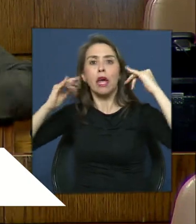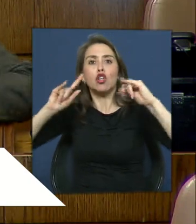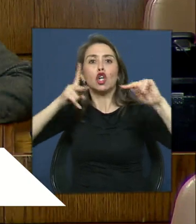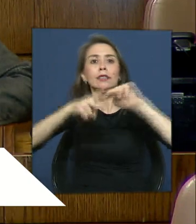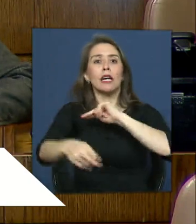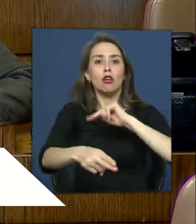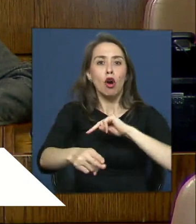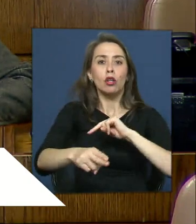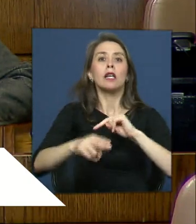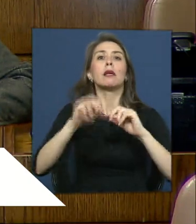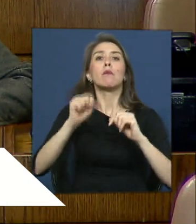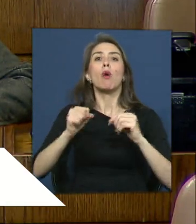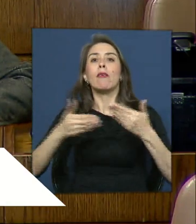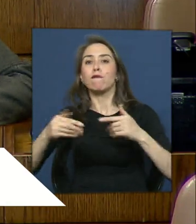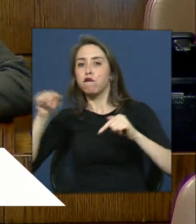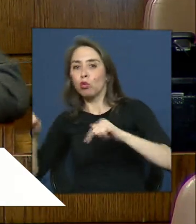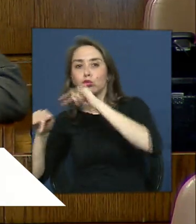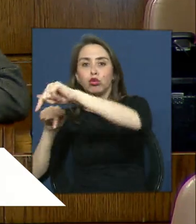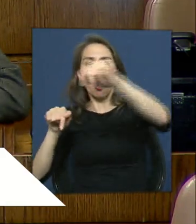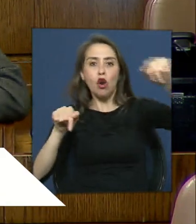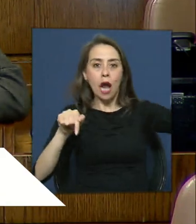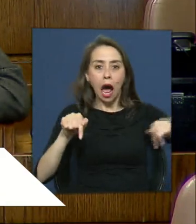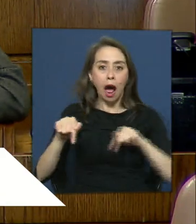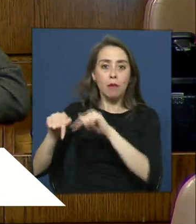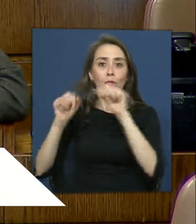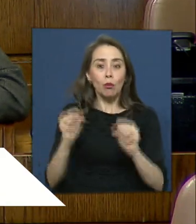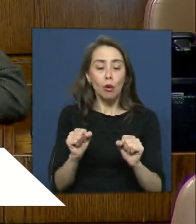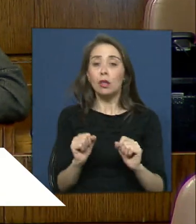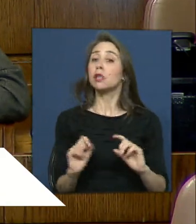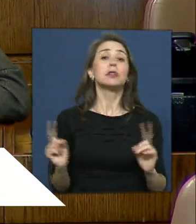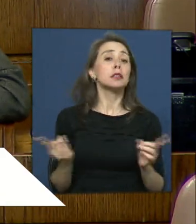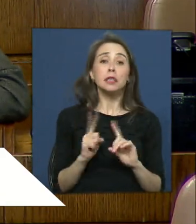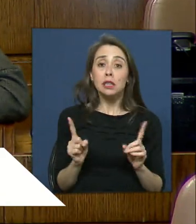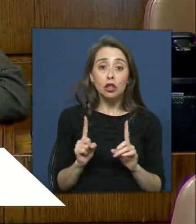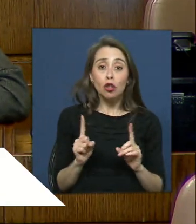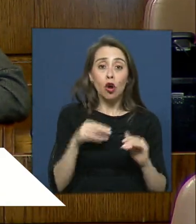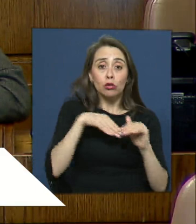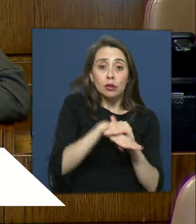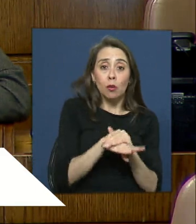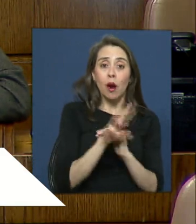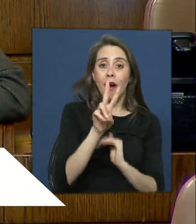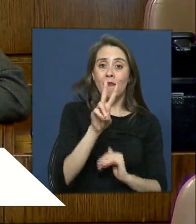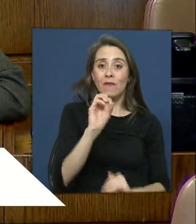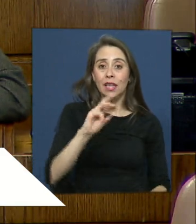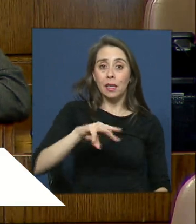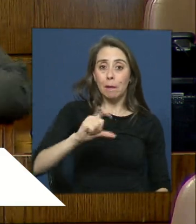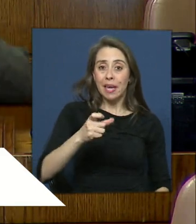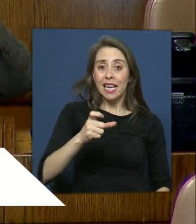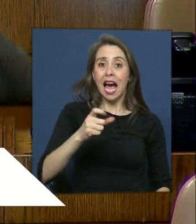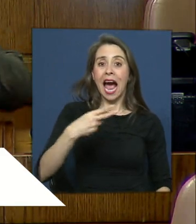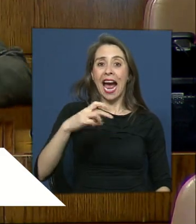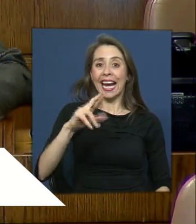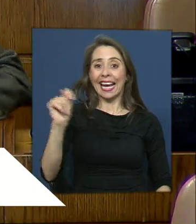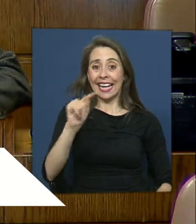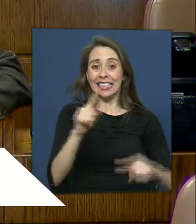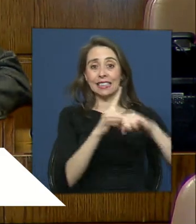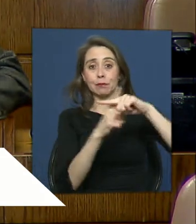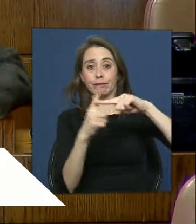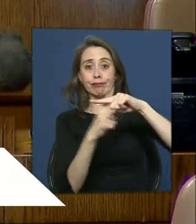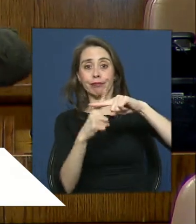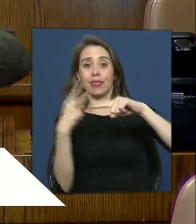ser interoperables. Pero si no mantenemos estos 20 MHz en la banda de los 700 para el